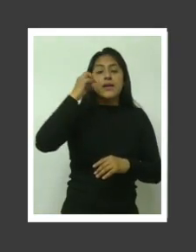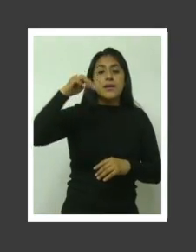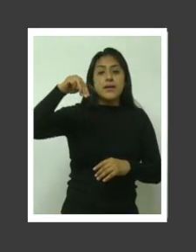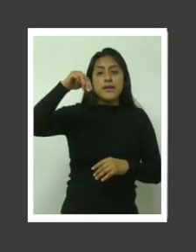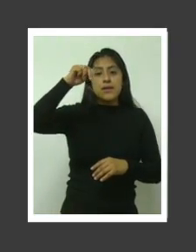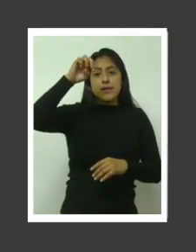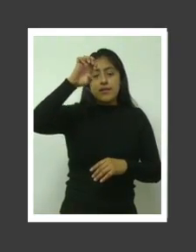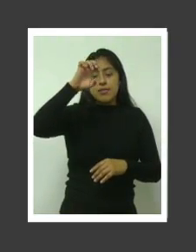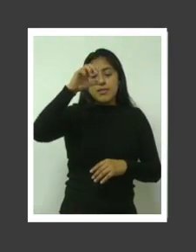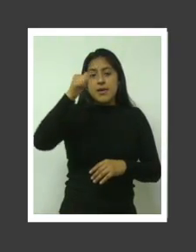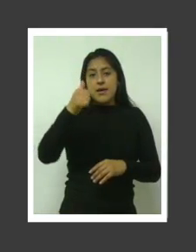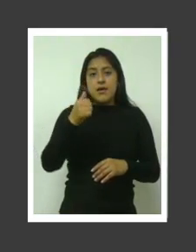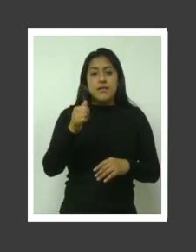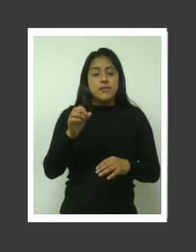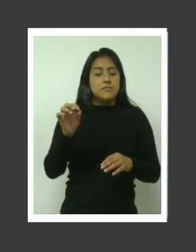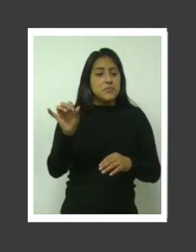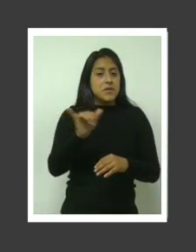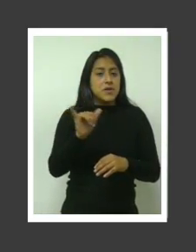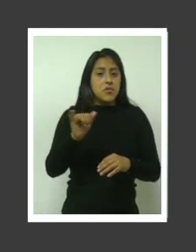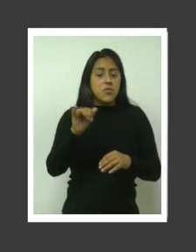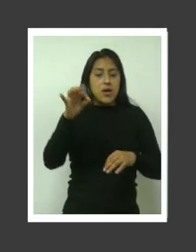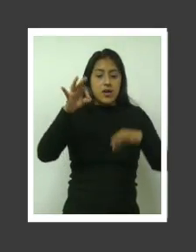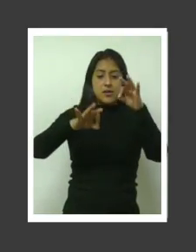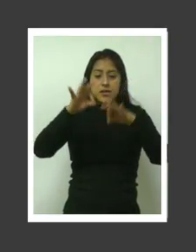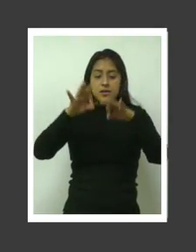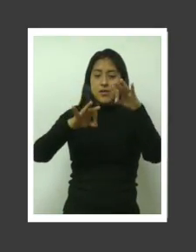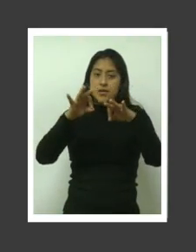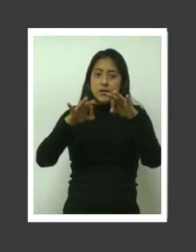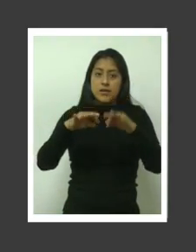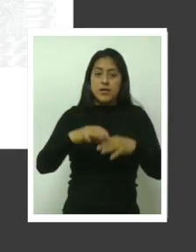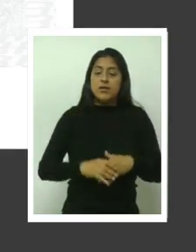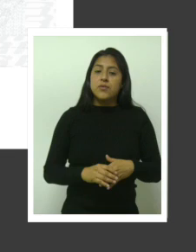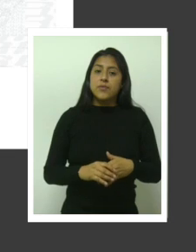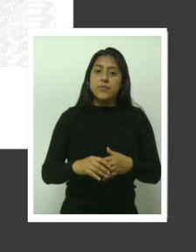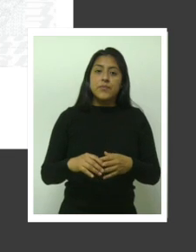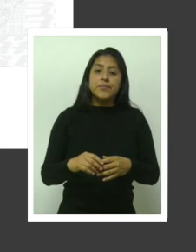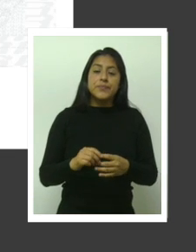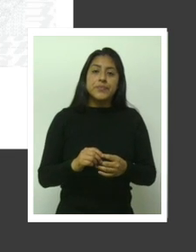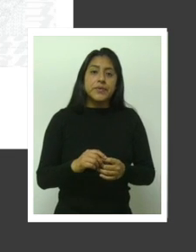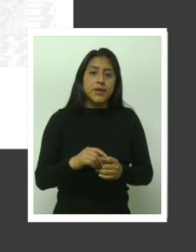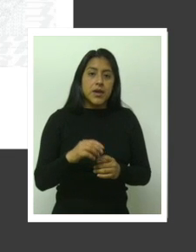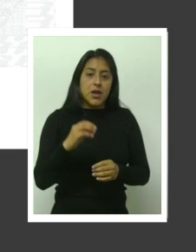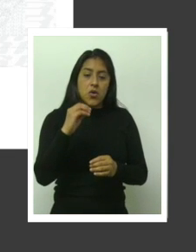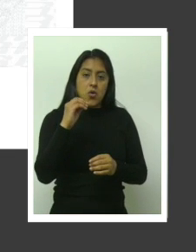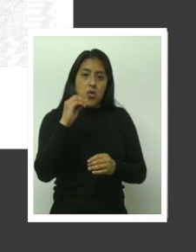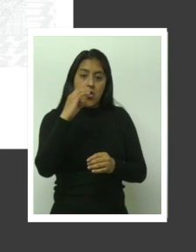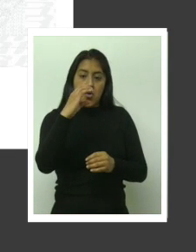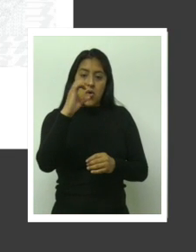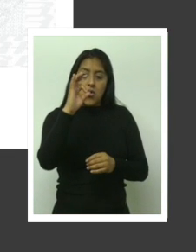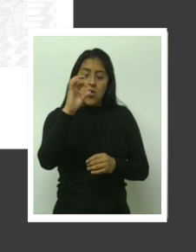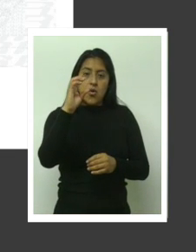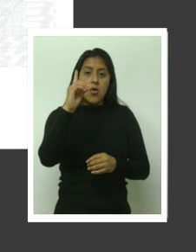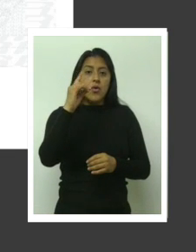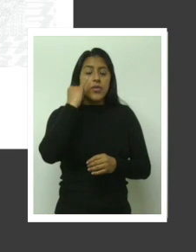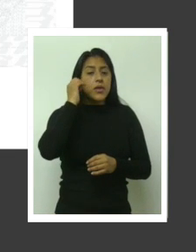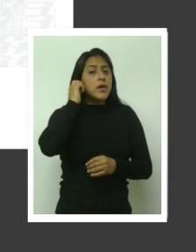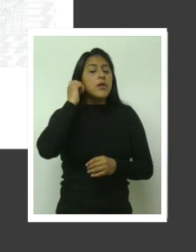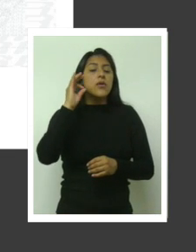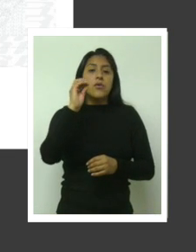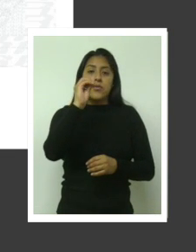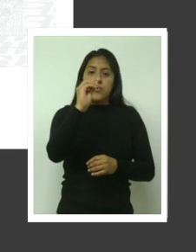y legitimidad, la cual se puede corroborar utilizando el código QR desde cualquier dispositivo que